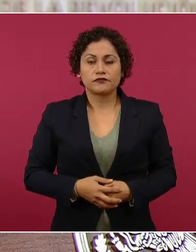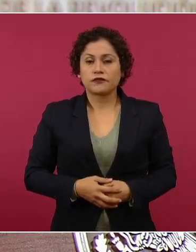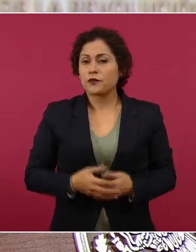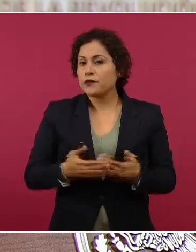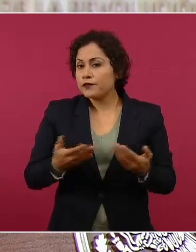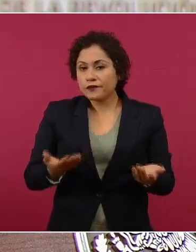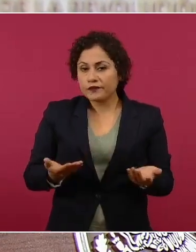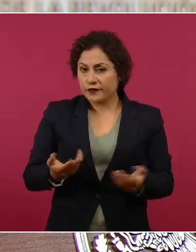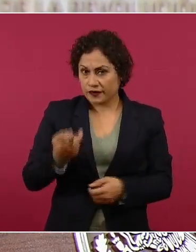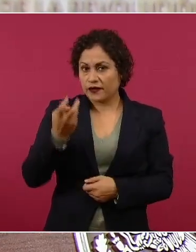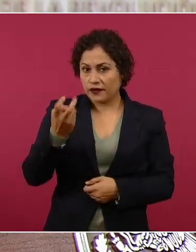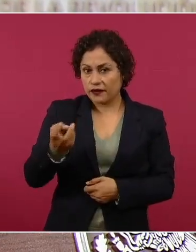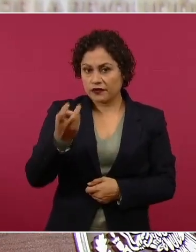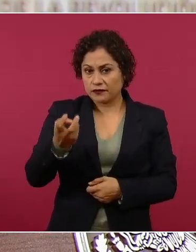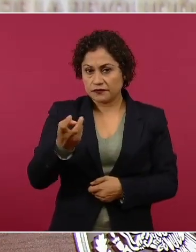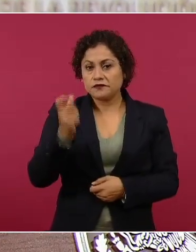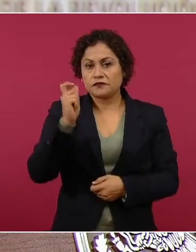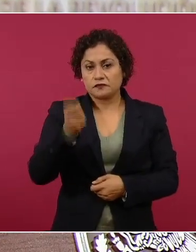son audiencias